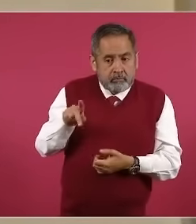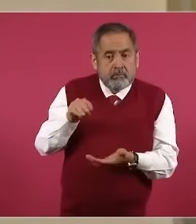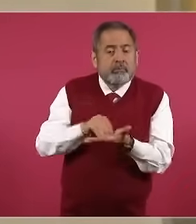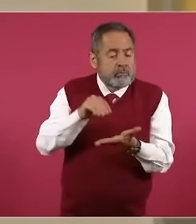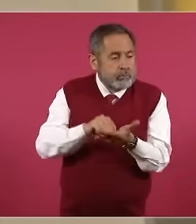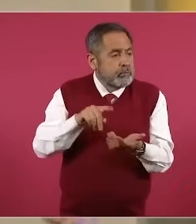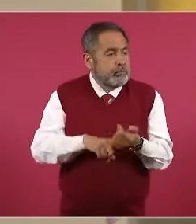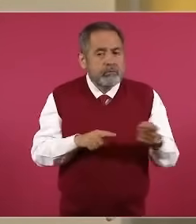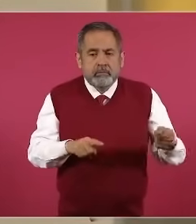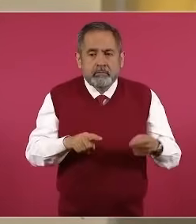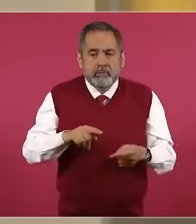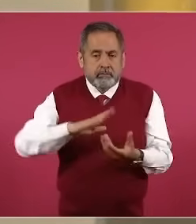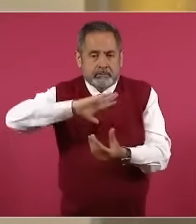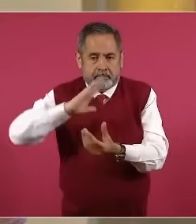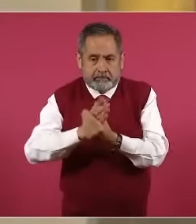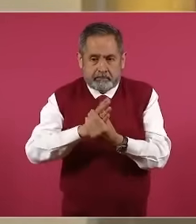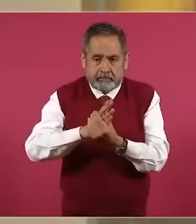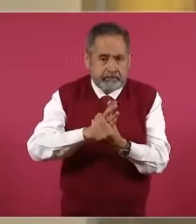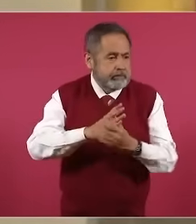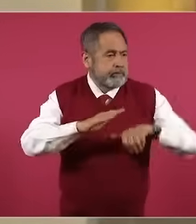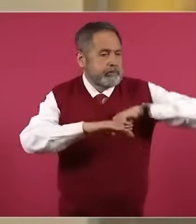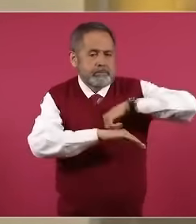de que guardan los expedientes